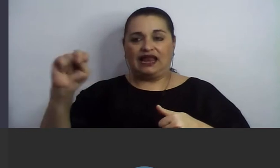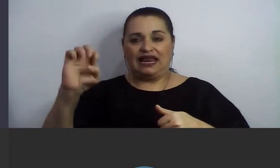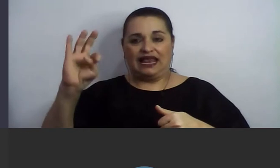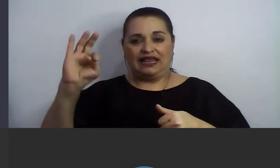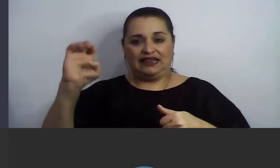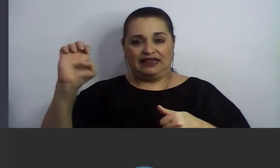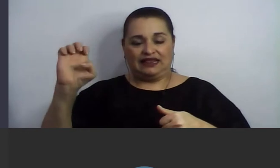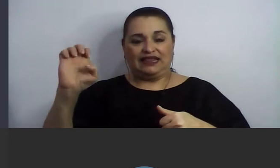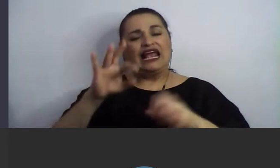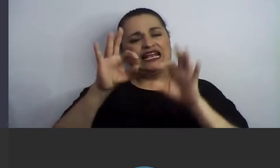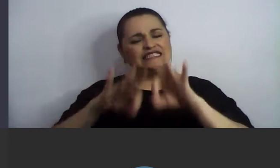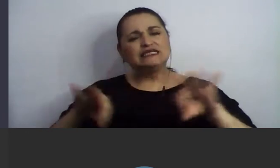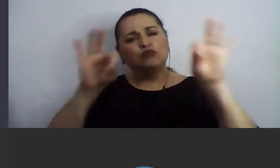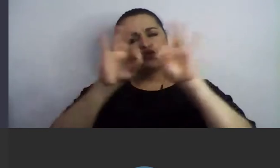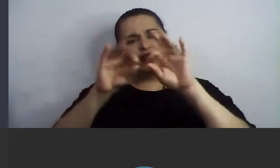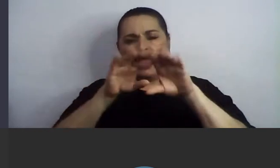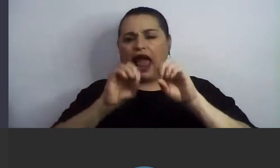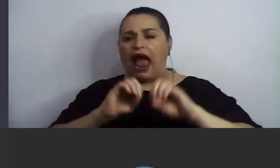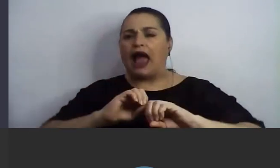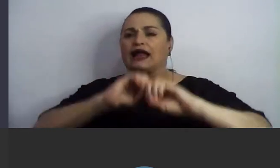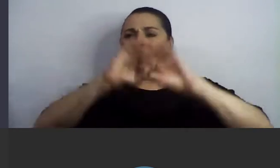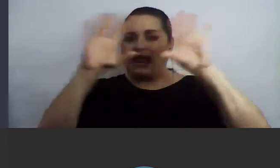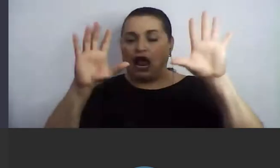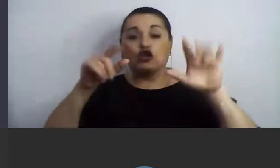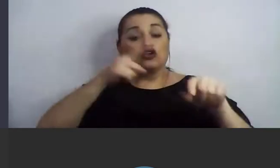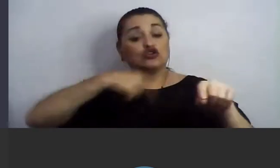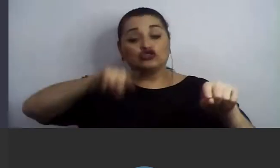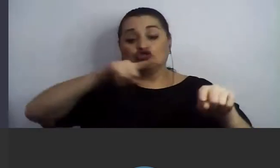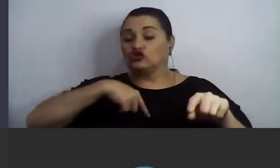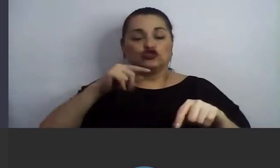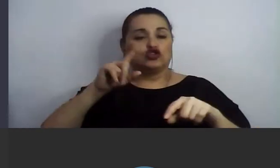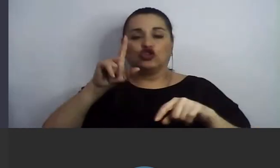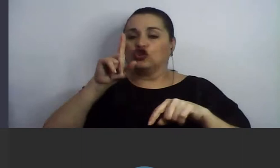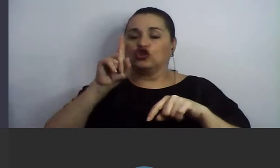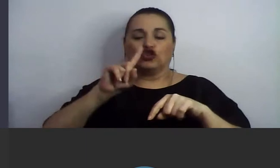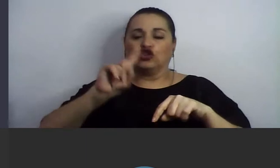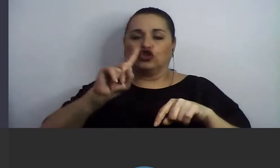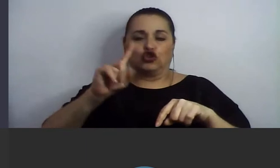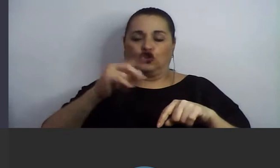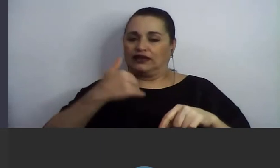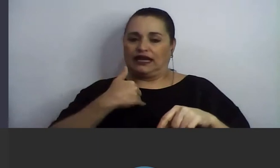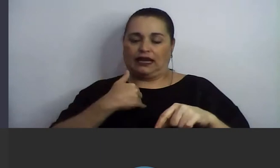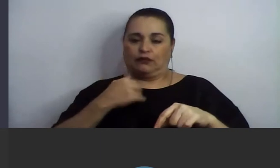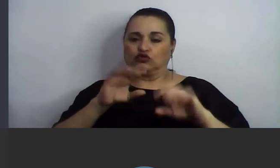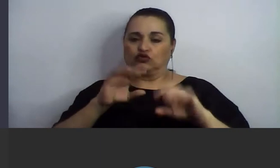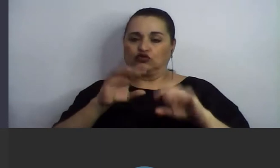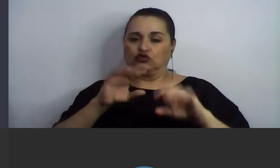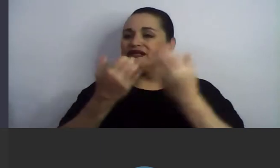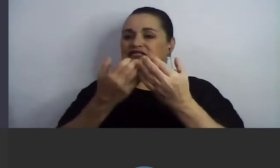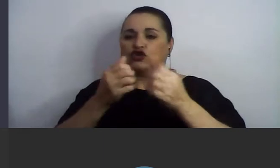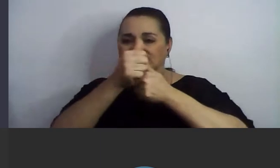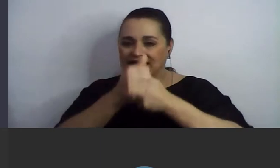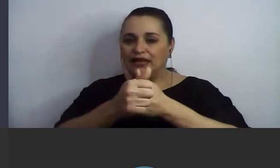Es importante aclarar que nosotros no tenemos una comisión de seguimiento de los ODS.